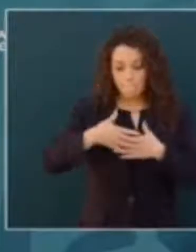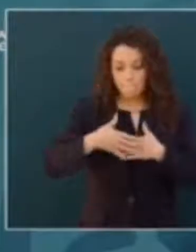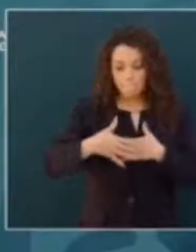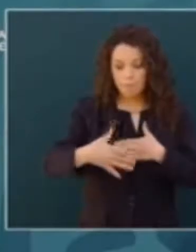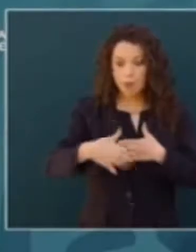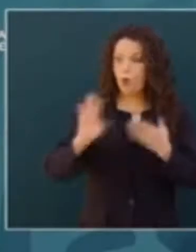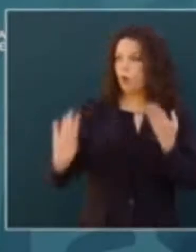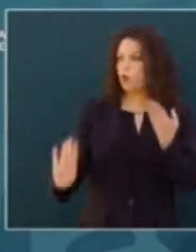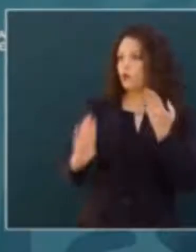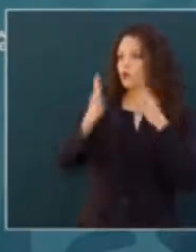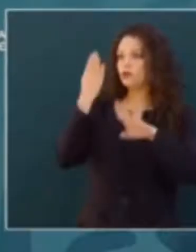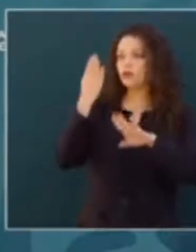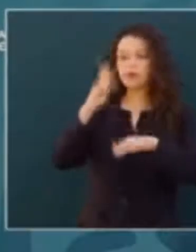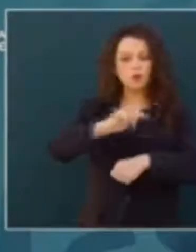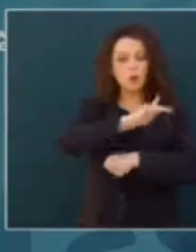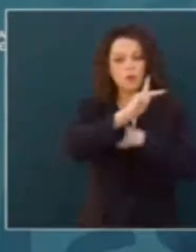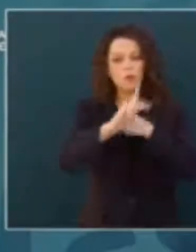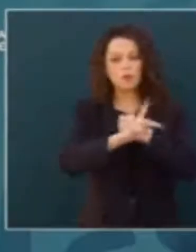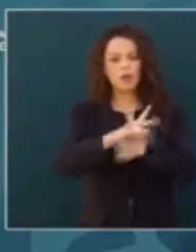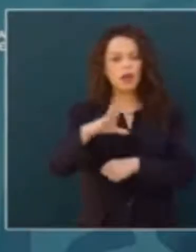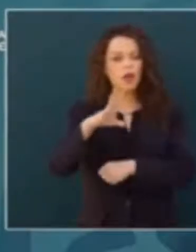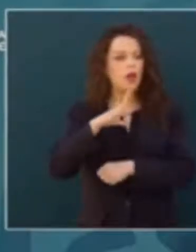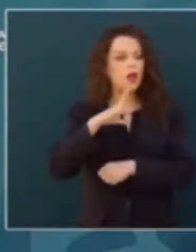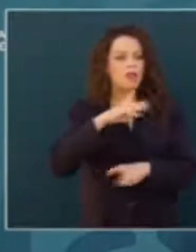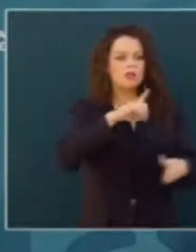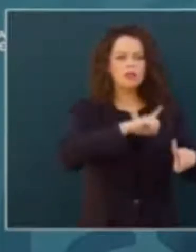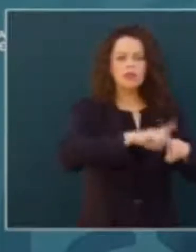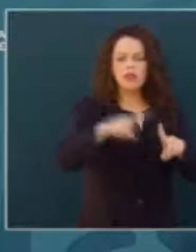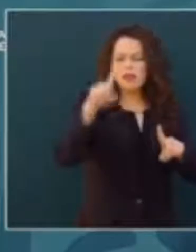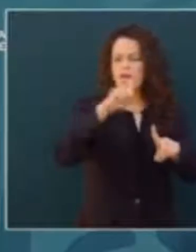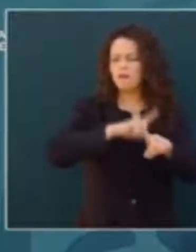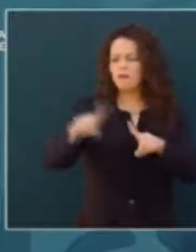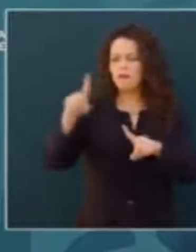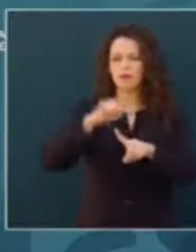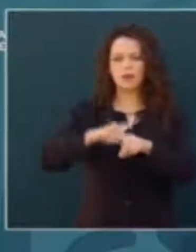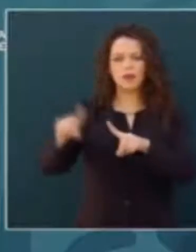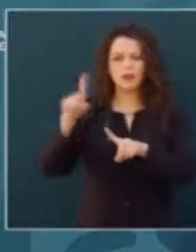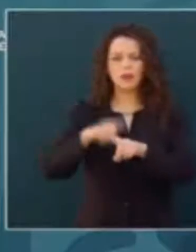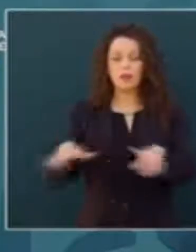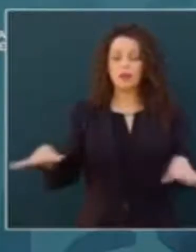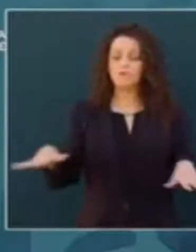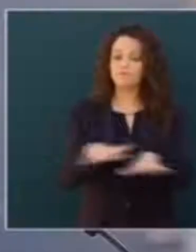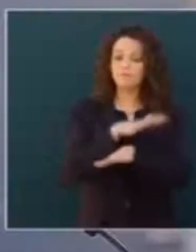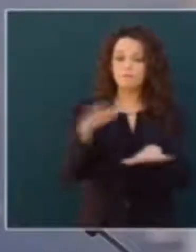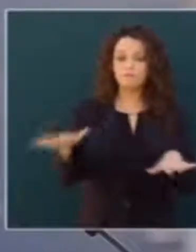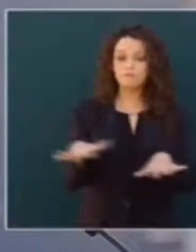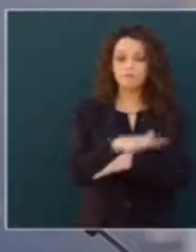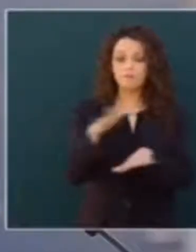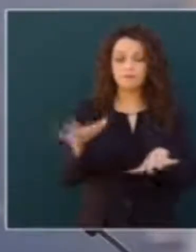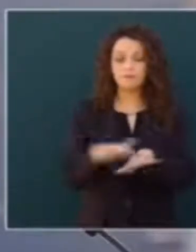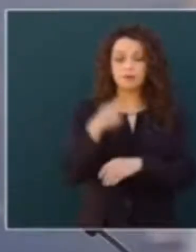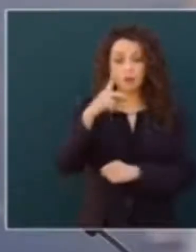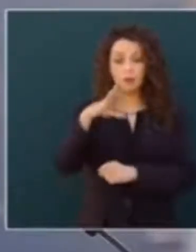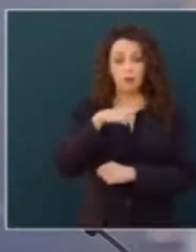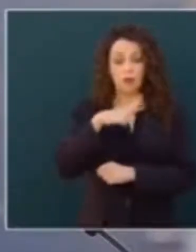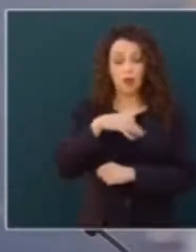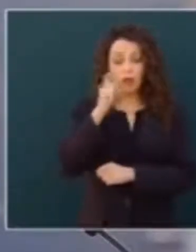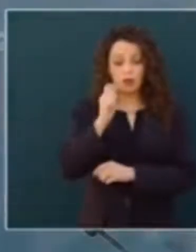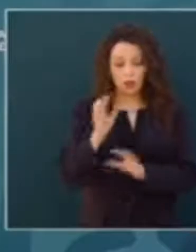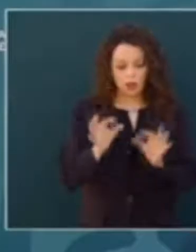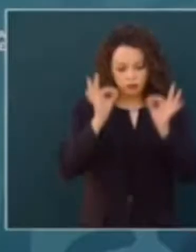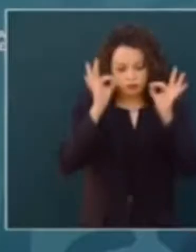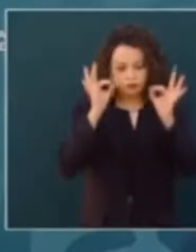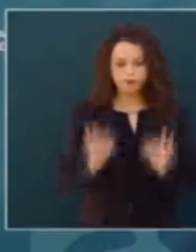experimentado enormes transformaciones, pero hay principios éticos y políticos del cardenismo